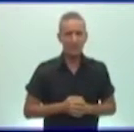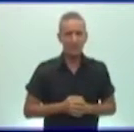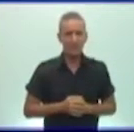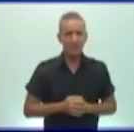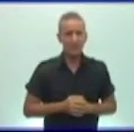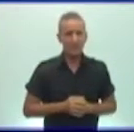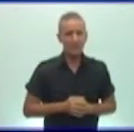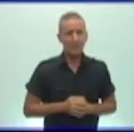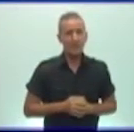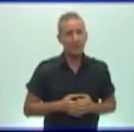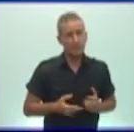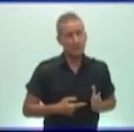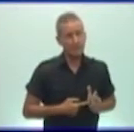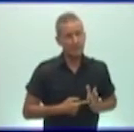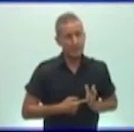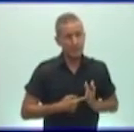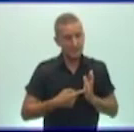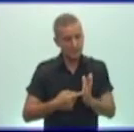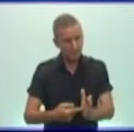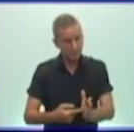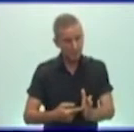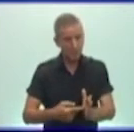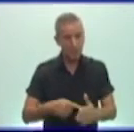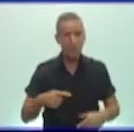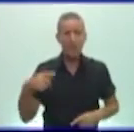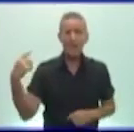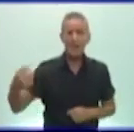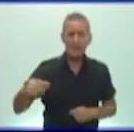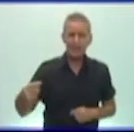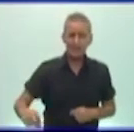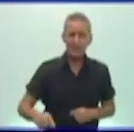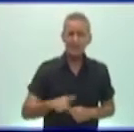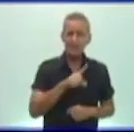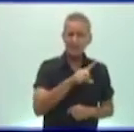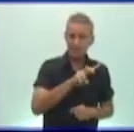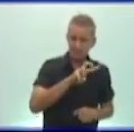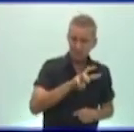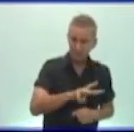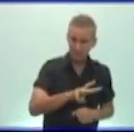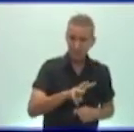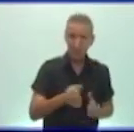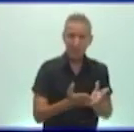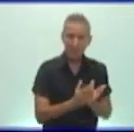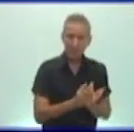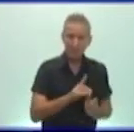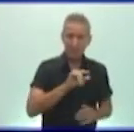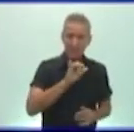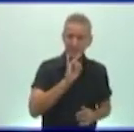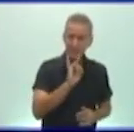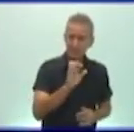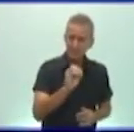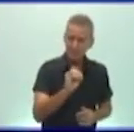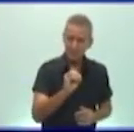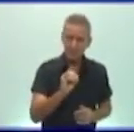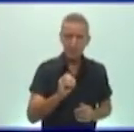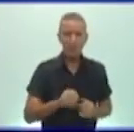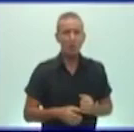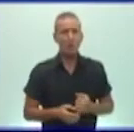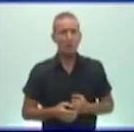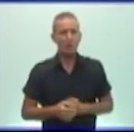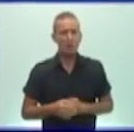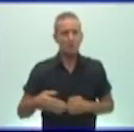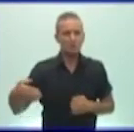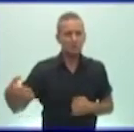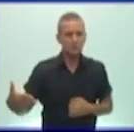proponemos realizar el ejercicio 13 de la página 70. Ahí van a encontrar un poema titulado